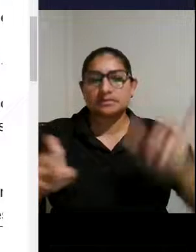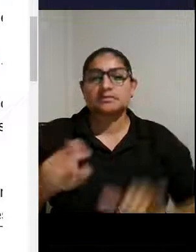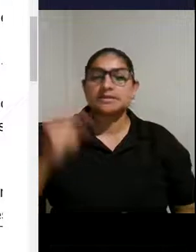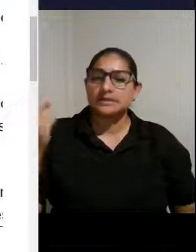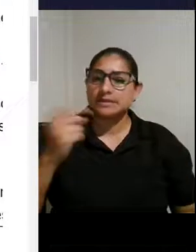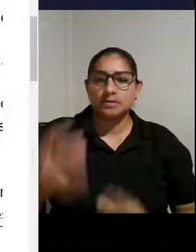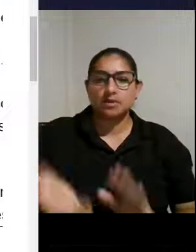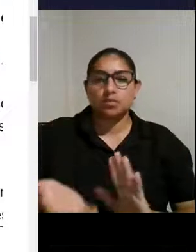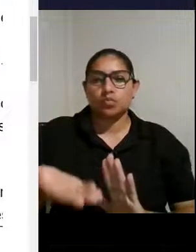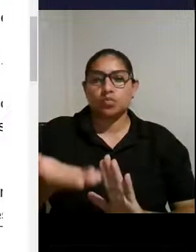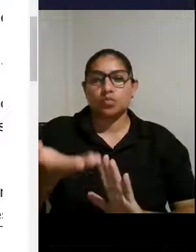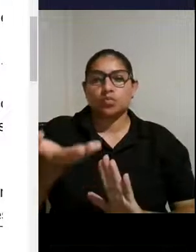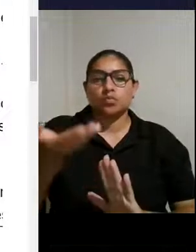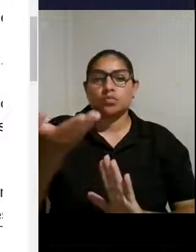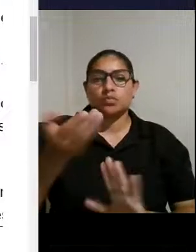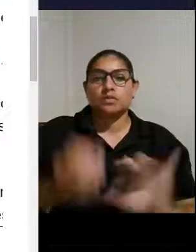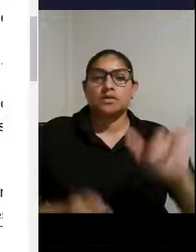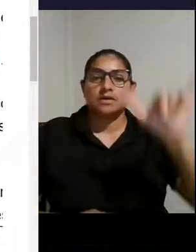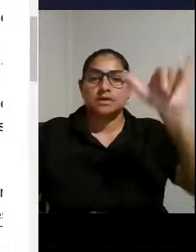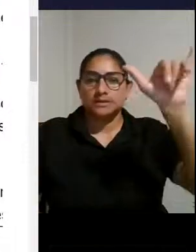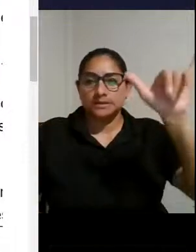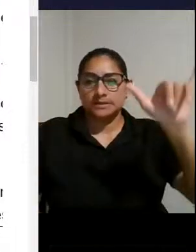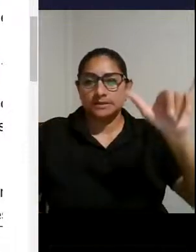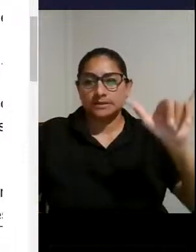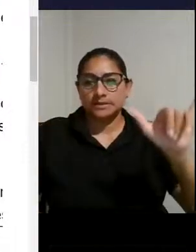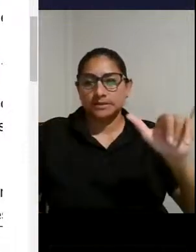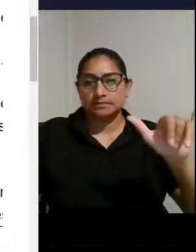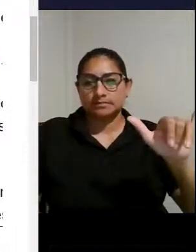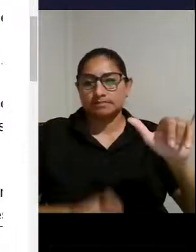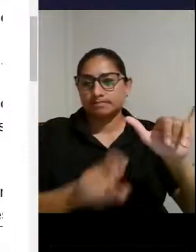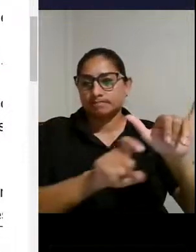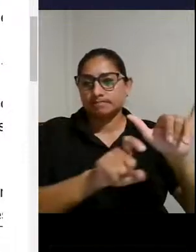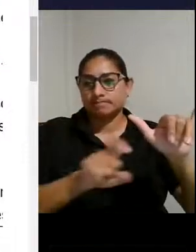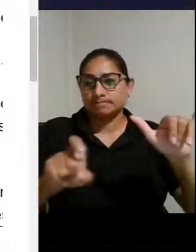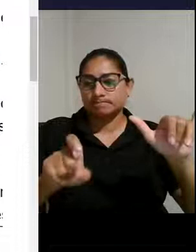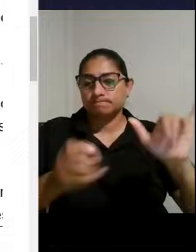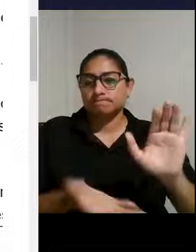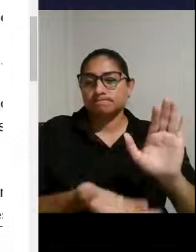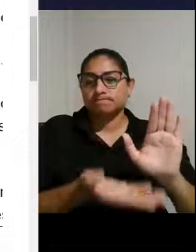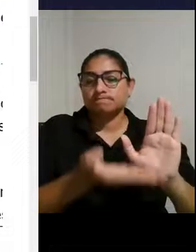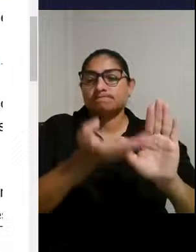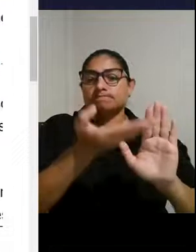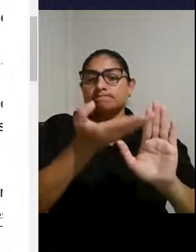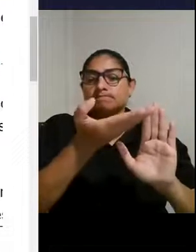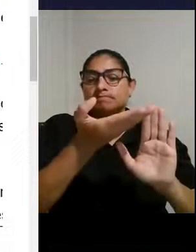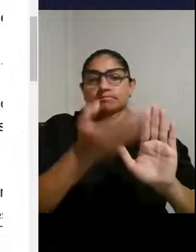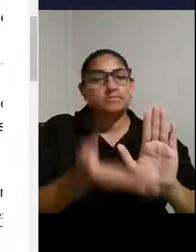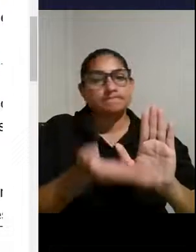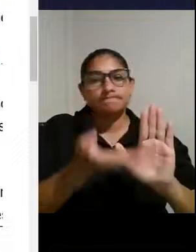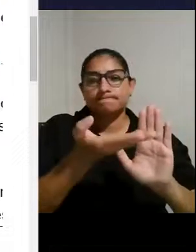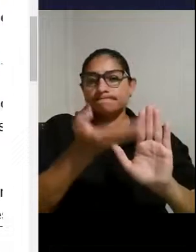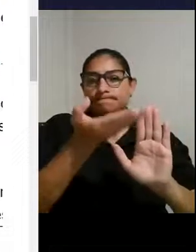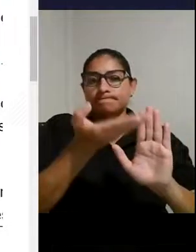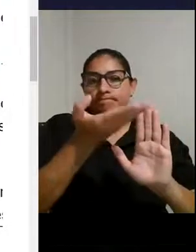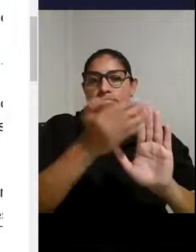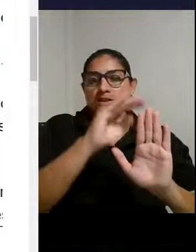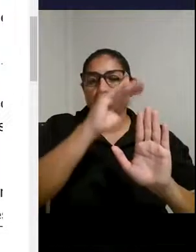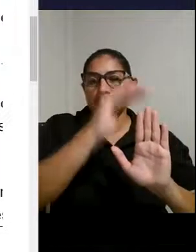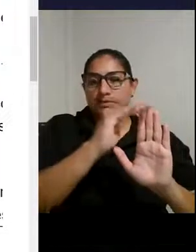derecha y en el eje de las ordenadas, que es el eje Y, vamos a aumentar hacia arriba, vamos a disminuir hacia